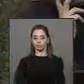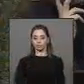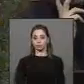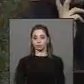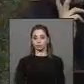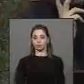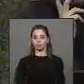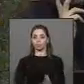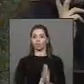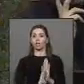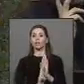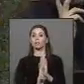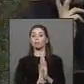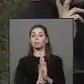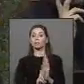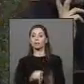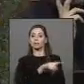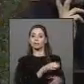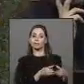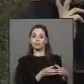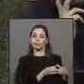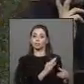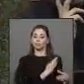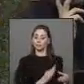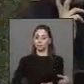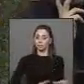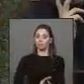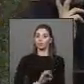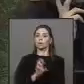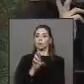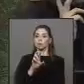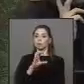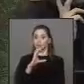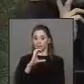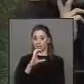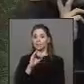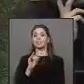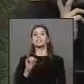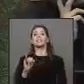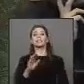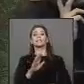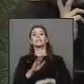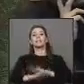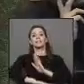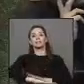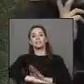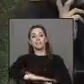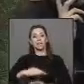En representación de la bancada del Partido Comunista de Chile e Izquierda Ciudadana,